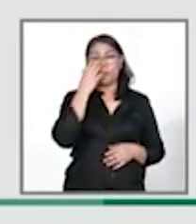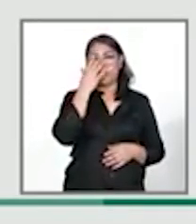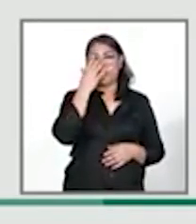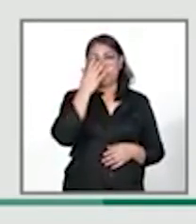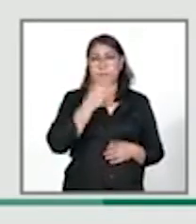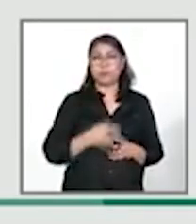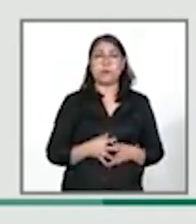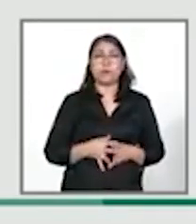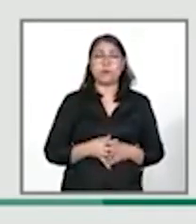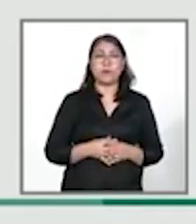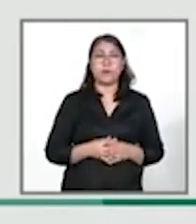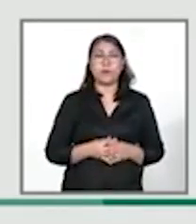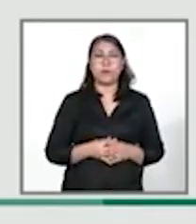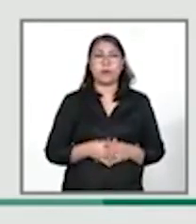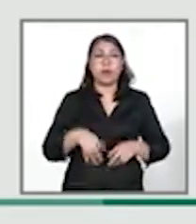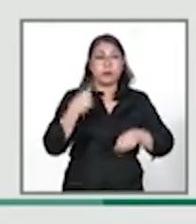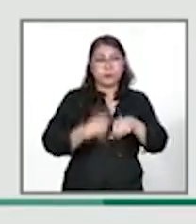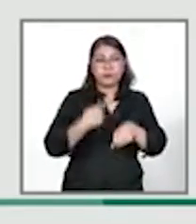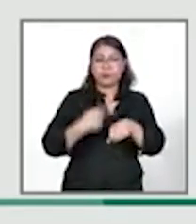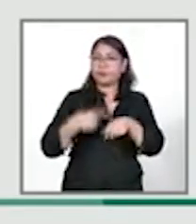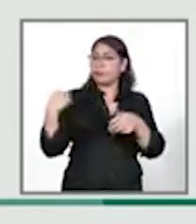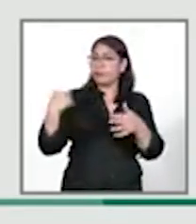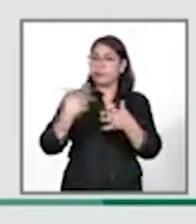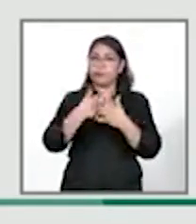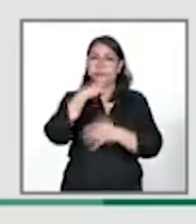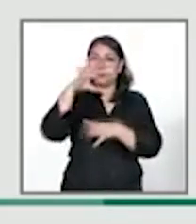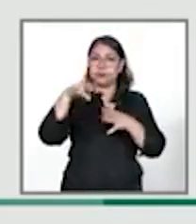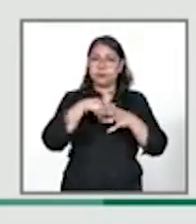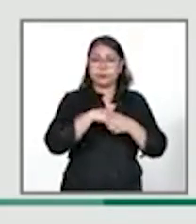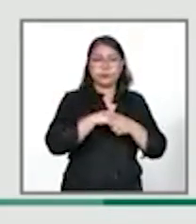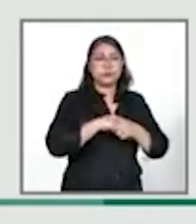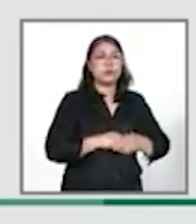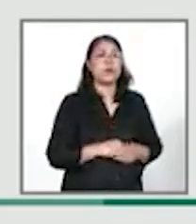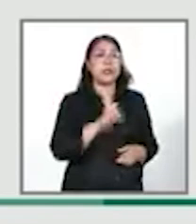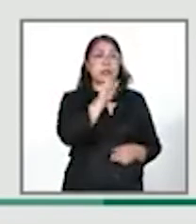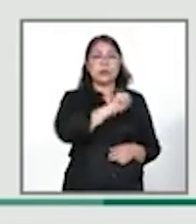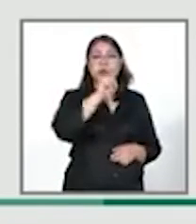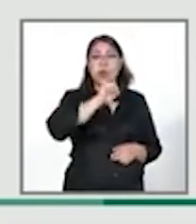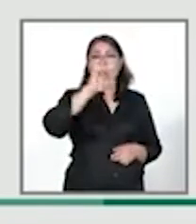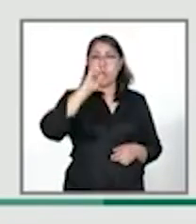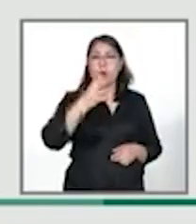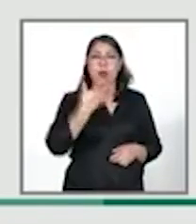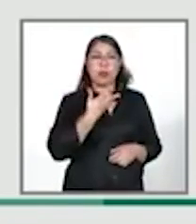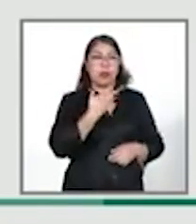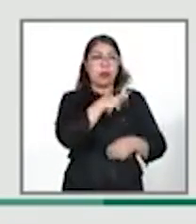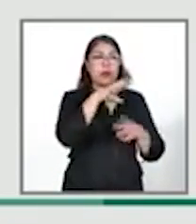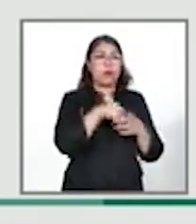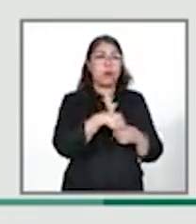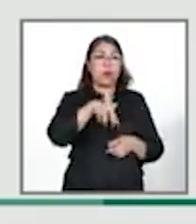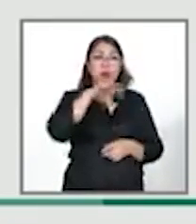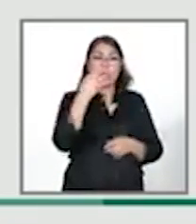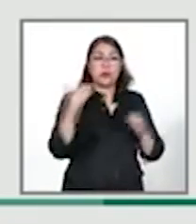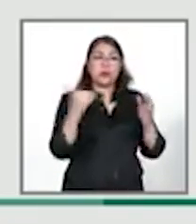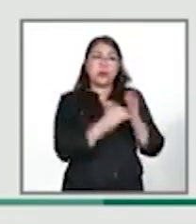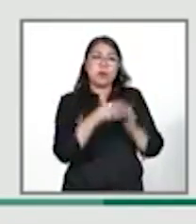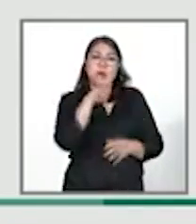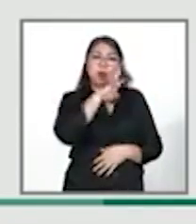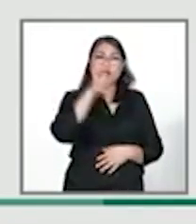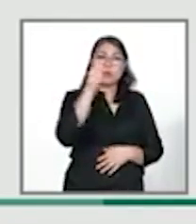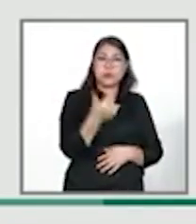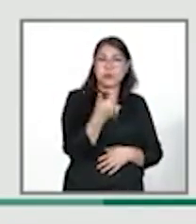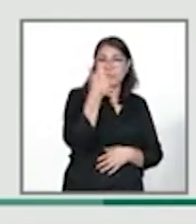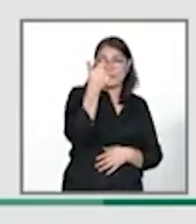En cuanto a los casos confirmados por institución, los servicios de salud de Oaxaca han registrado